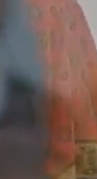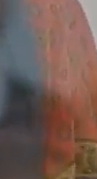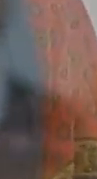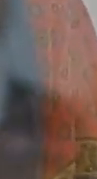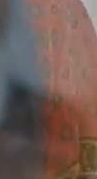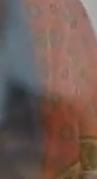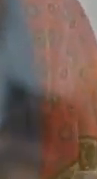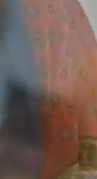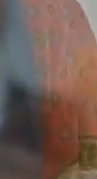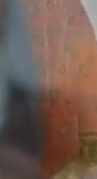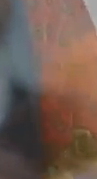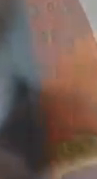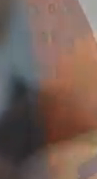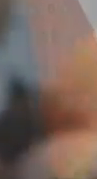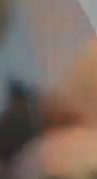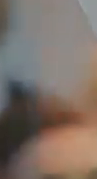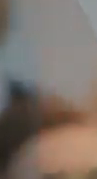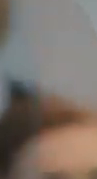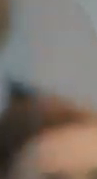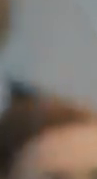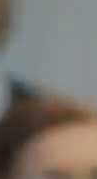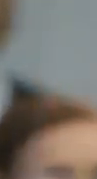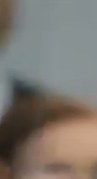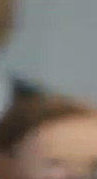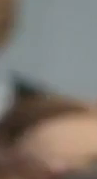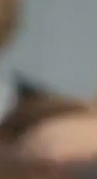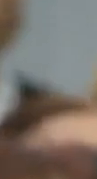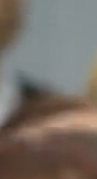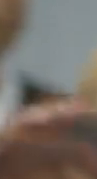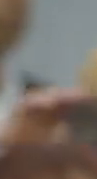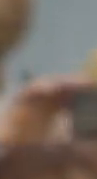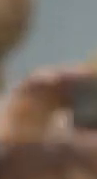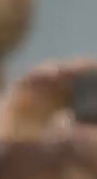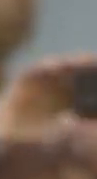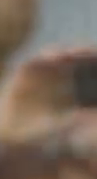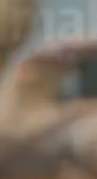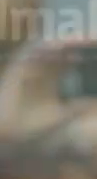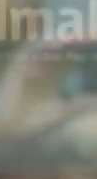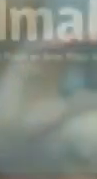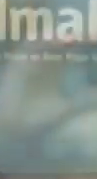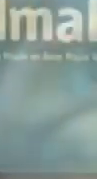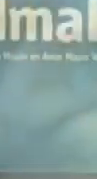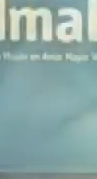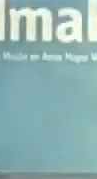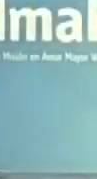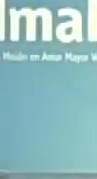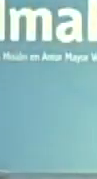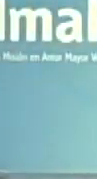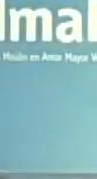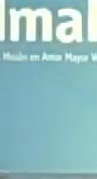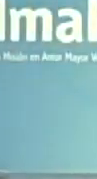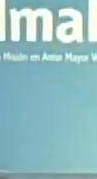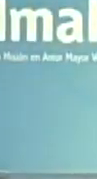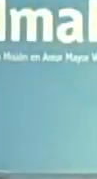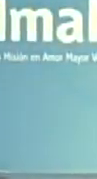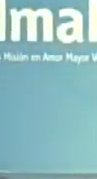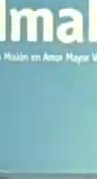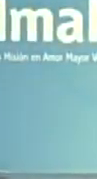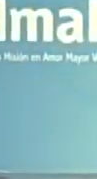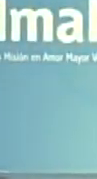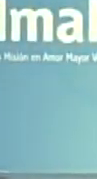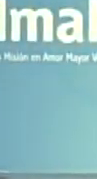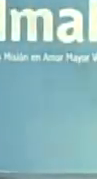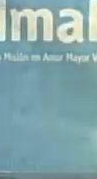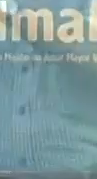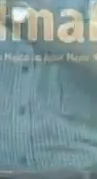se respeta. De oro y diamante, hecho está su corazón, no aceptamos la